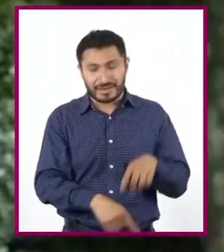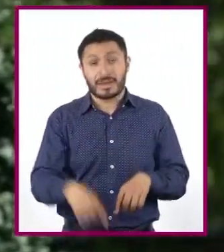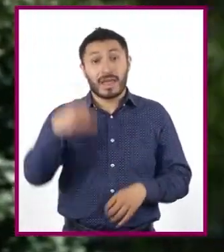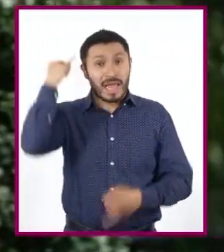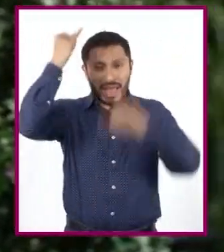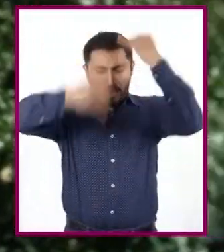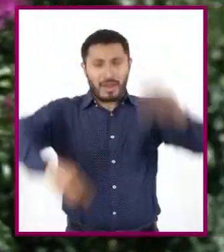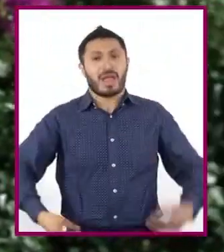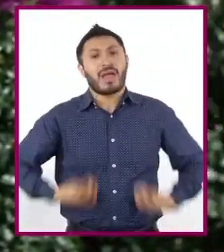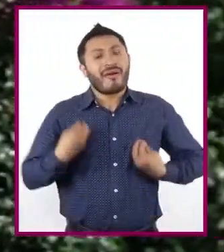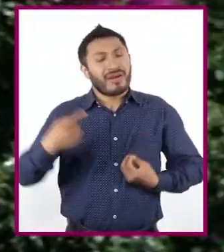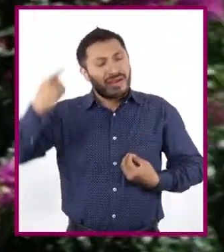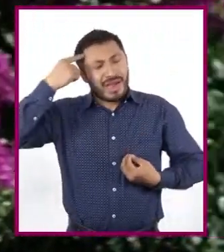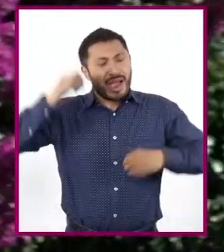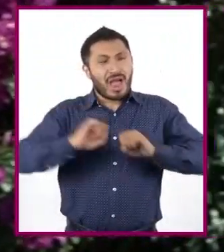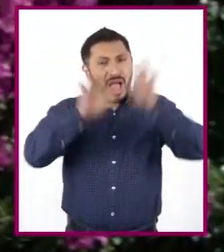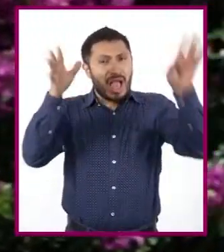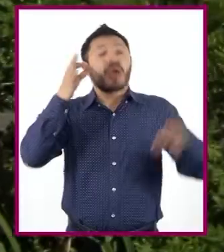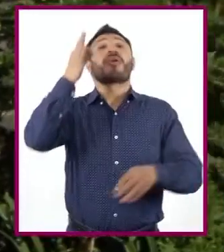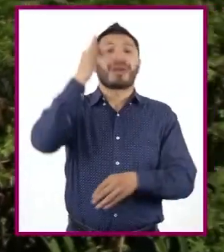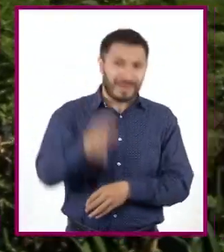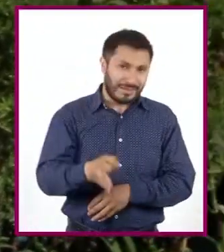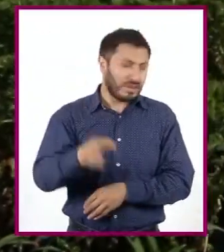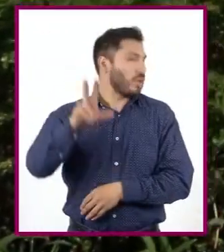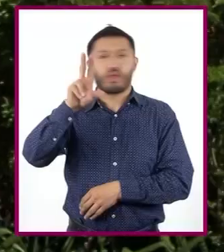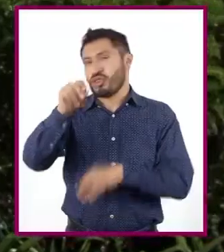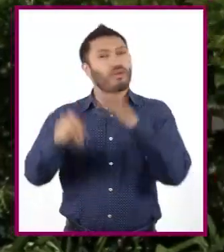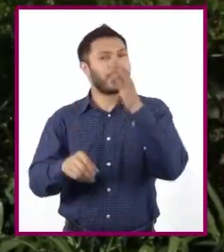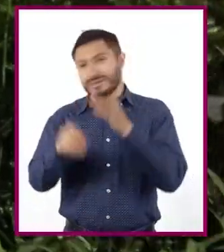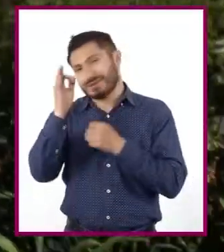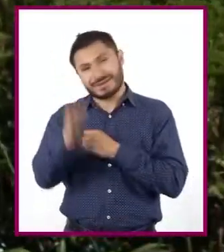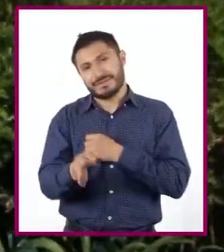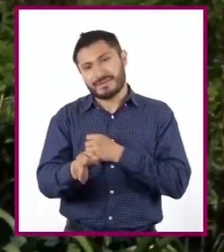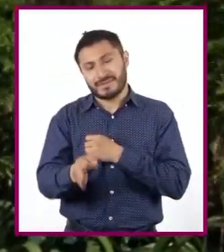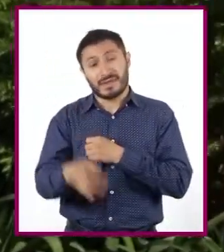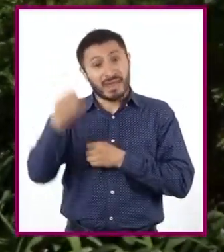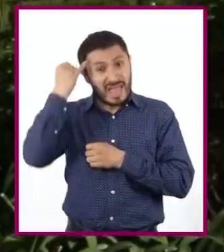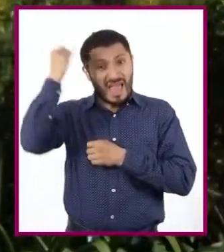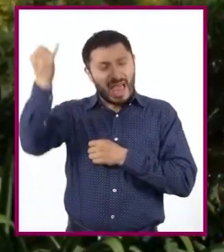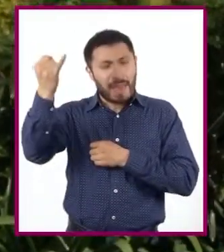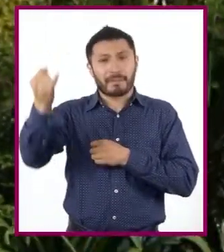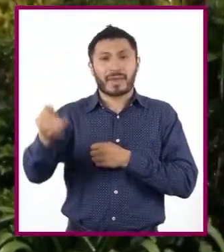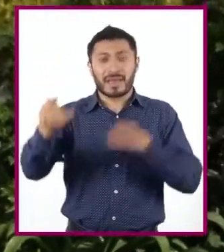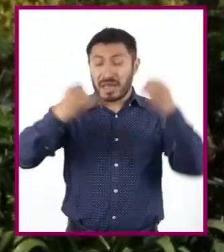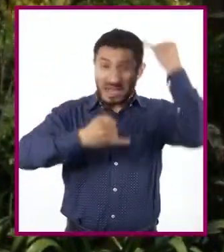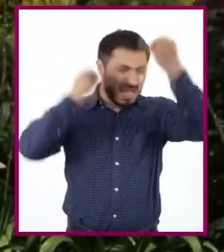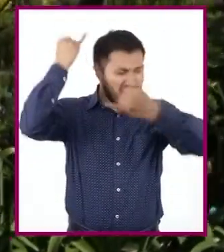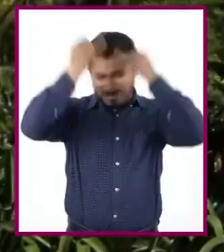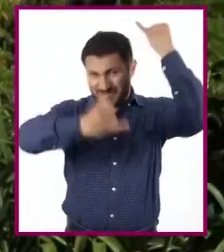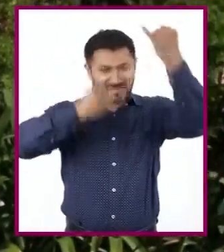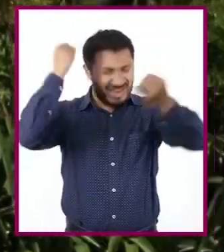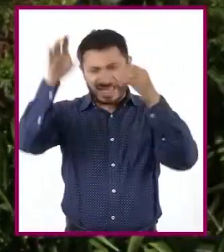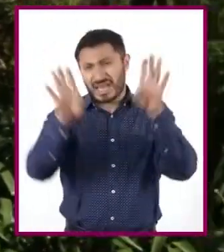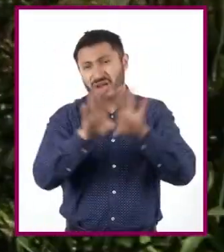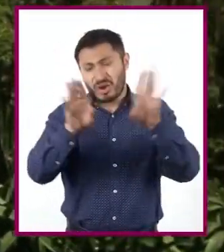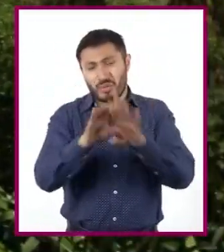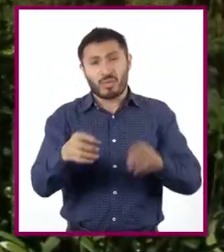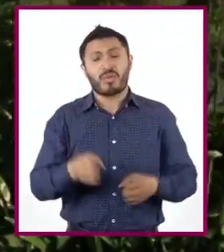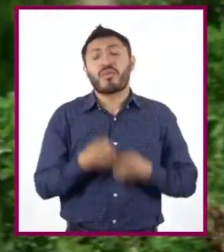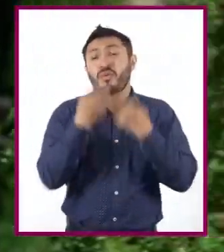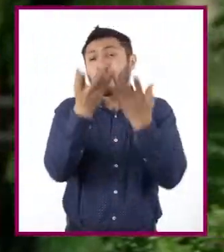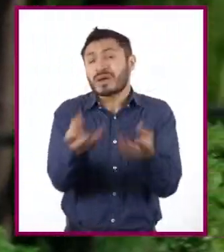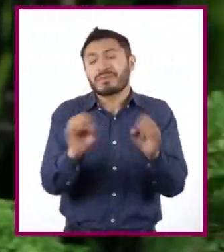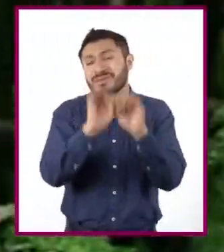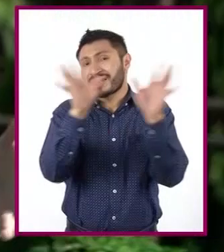llegar ahí. Estamos con Pedro Camacho, psiquiatra, psicoanalista grupal y adictólogo. Bienvenido,